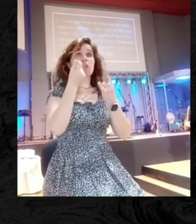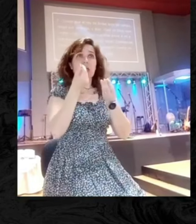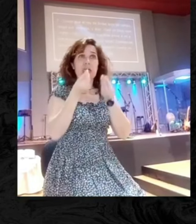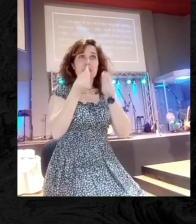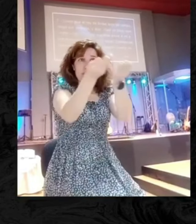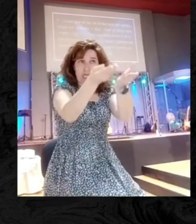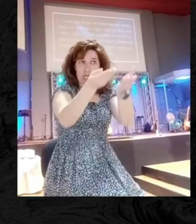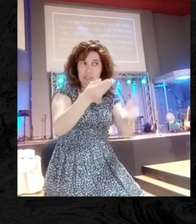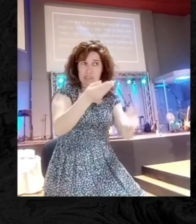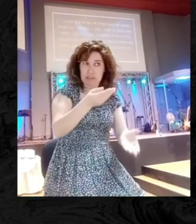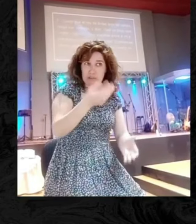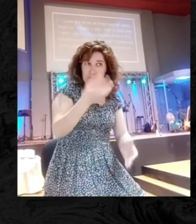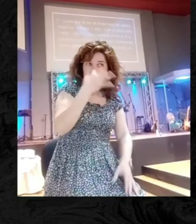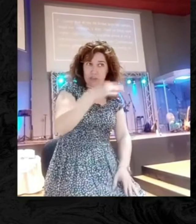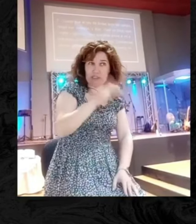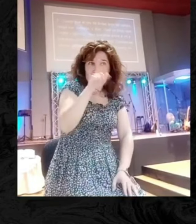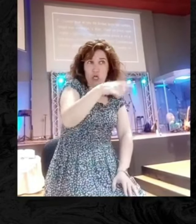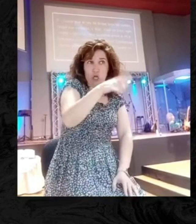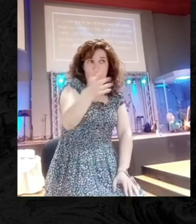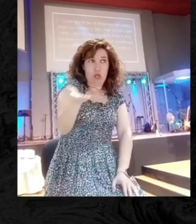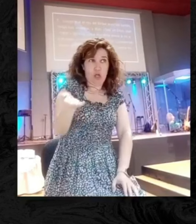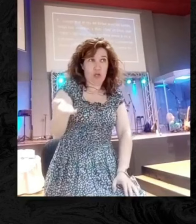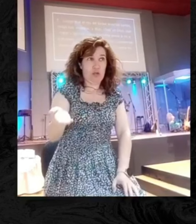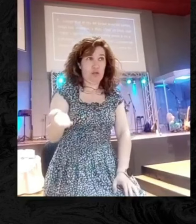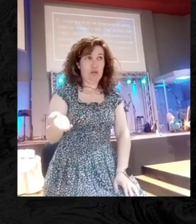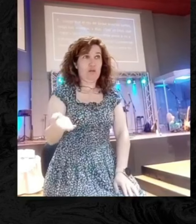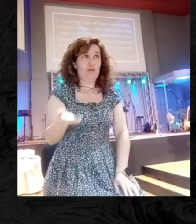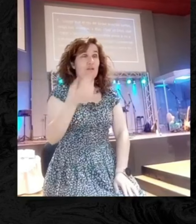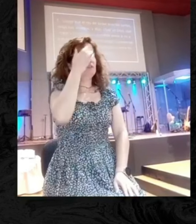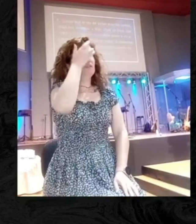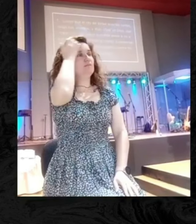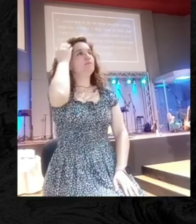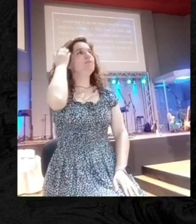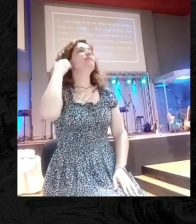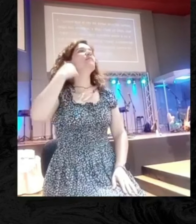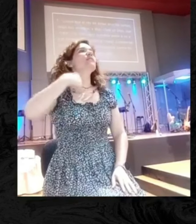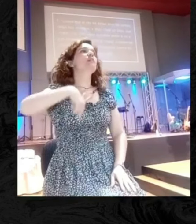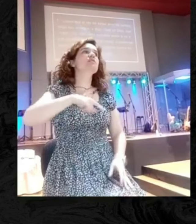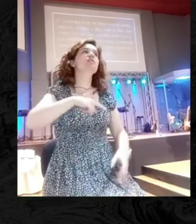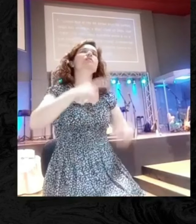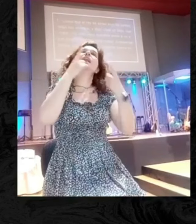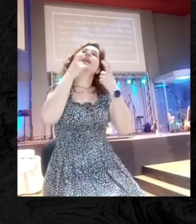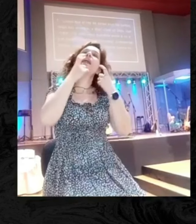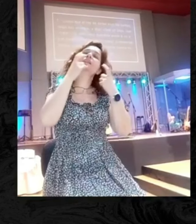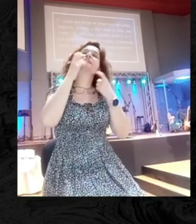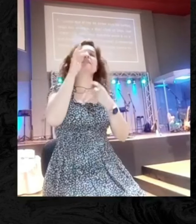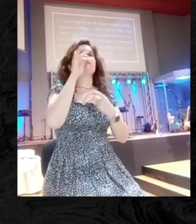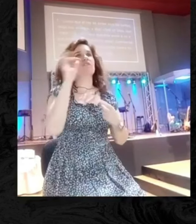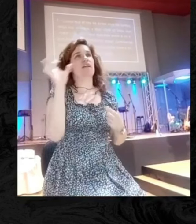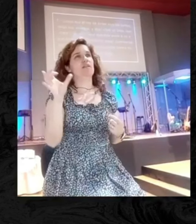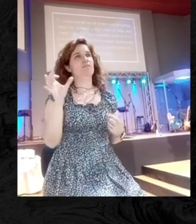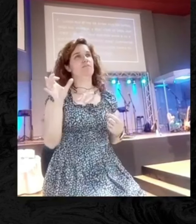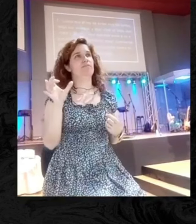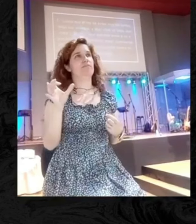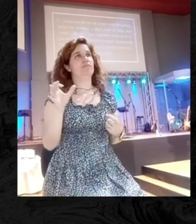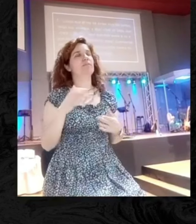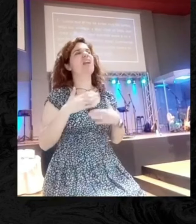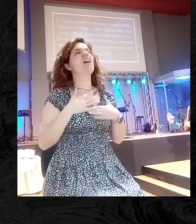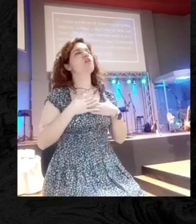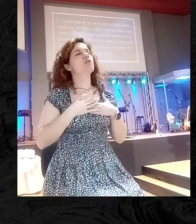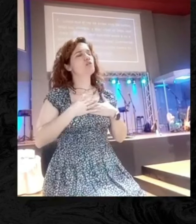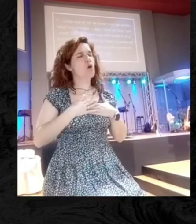Estás seguro Porque hermanos La necesitamos la fe yo necesito que Dios